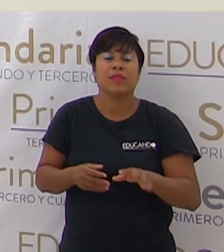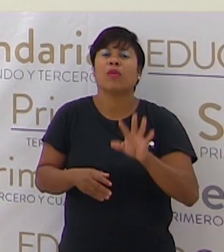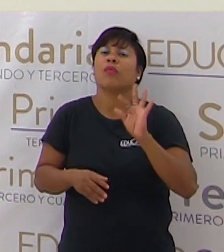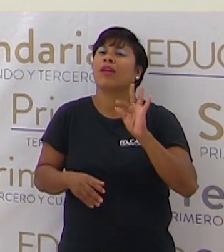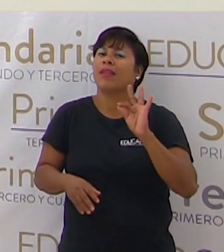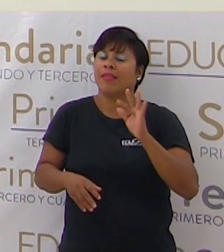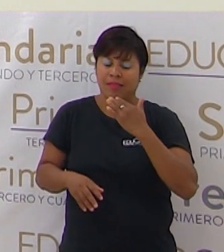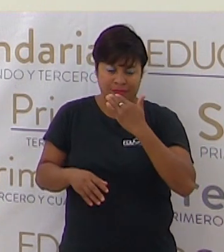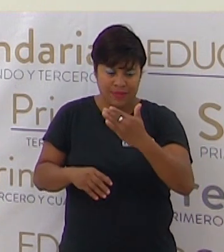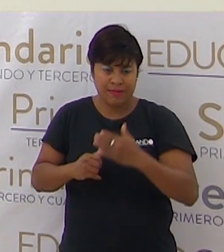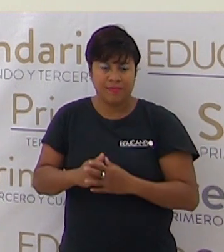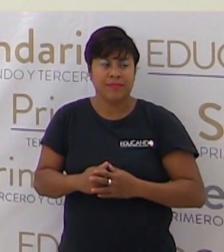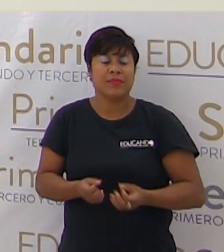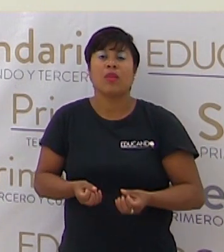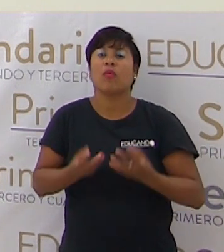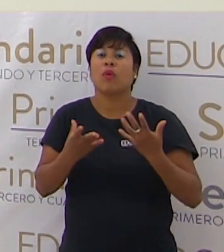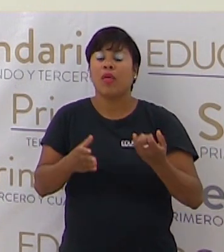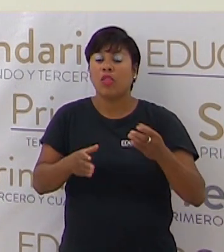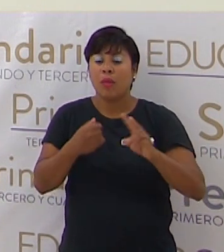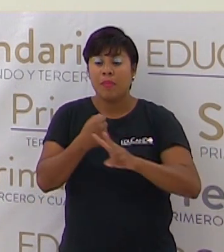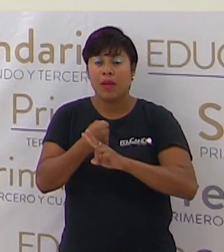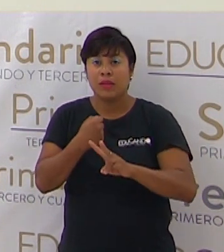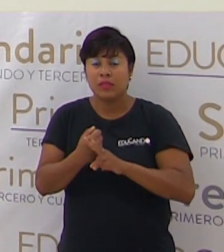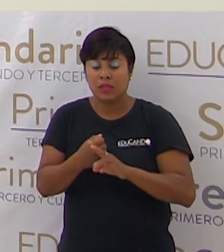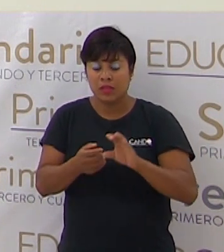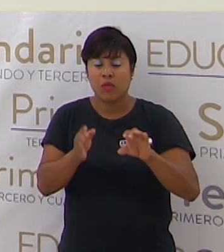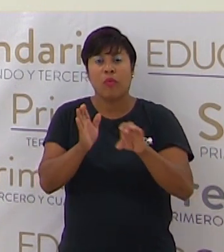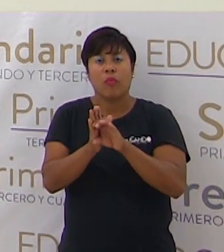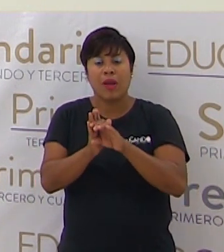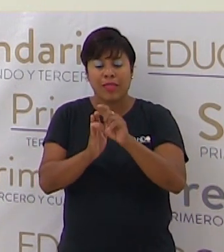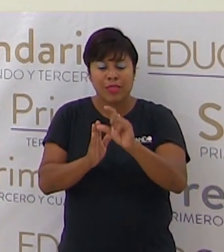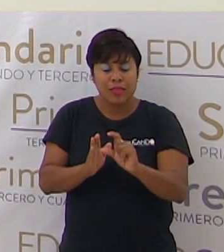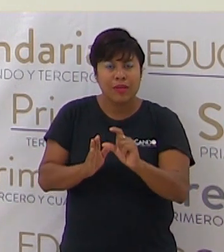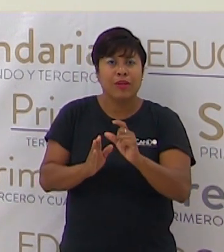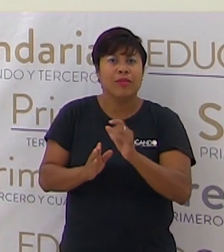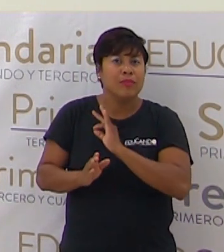40, perfecto. ¿Cuántos vasitos de un cuarto le caben?